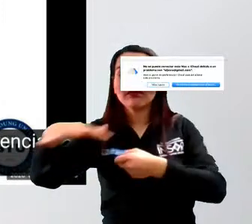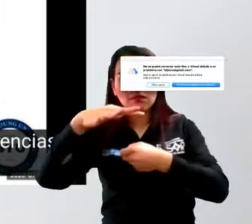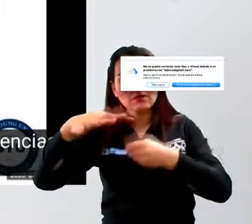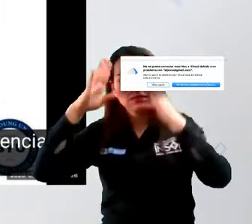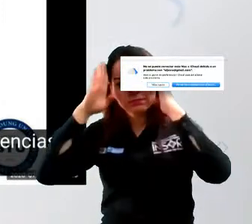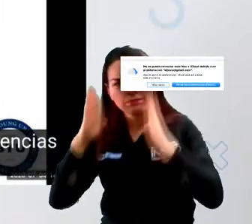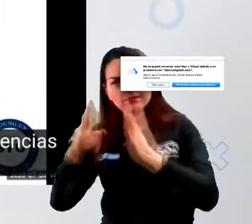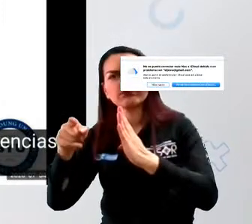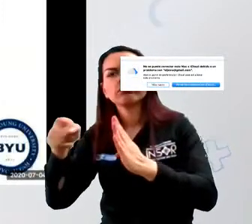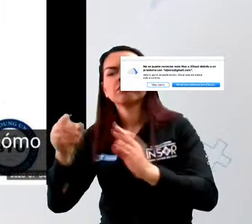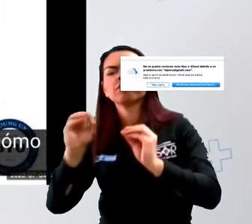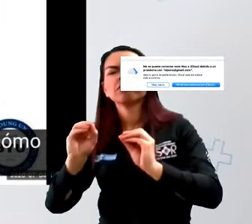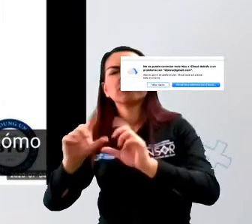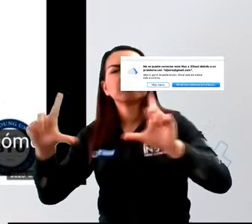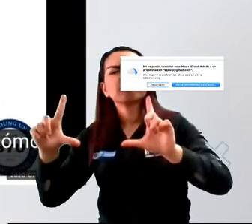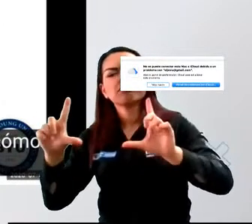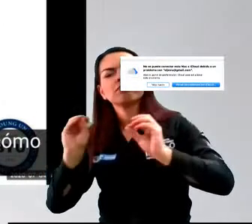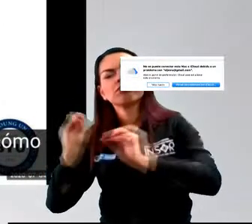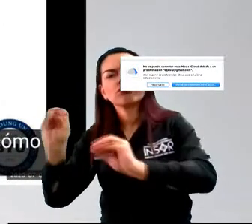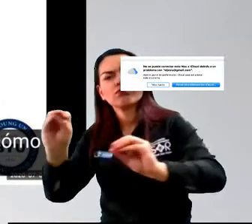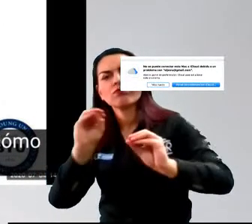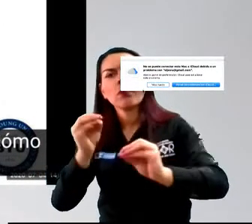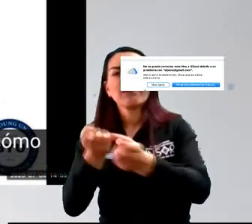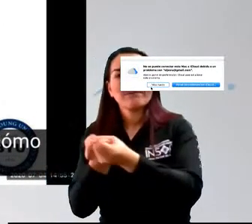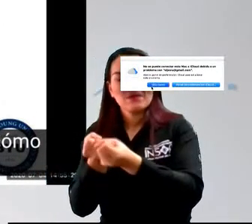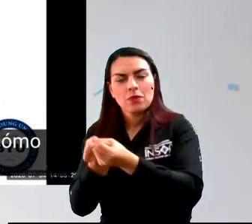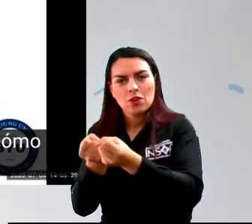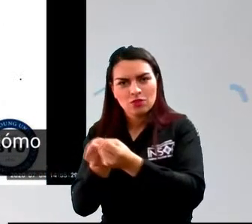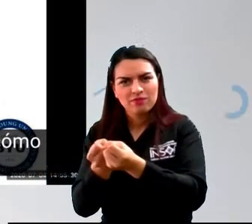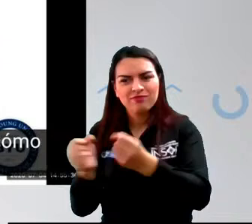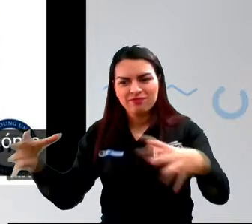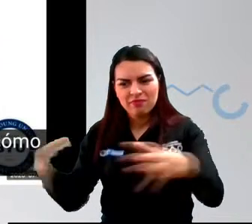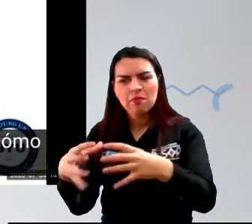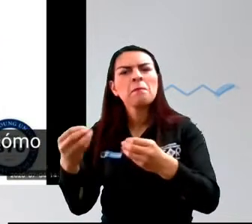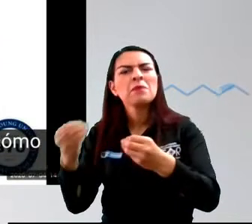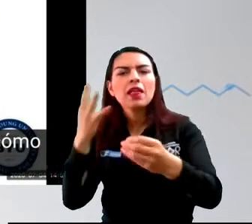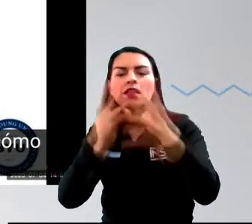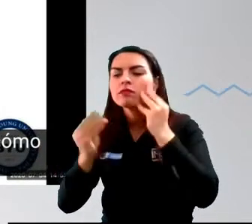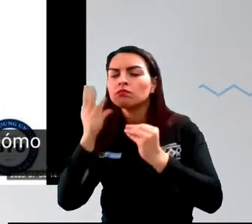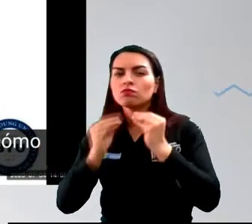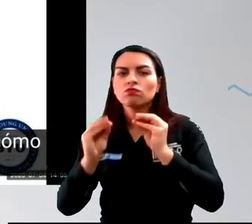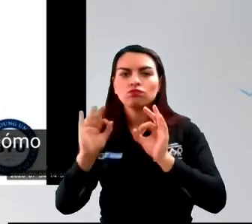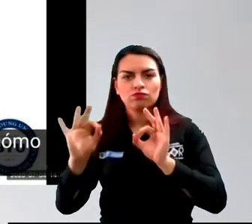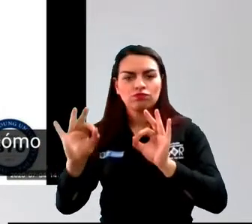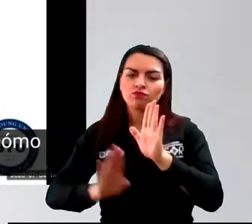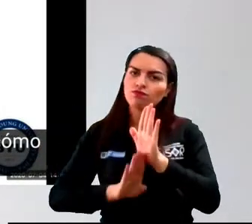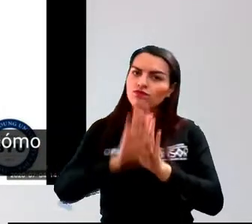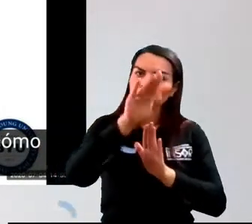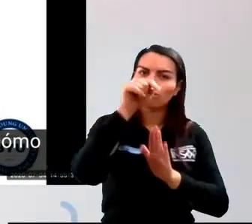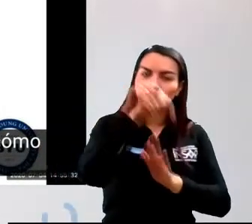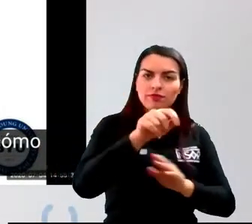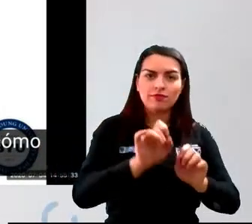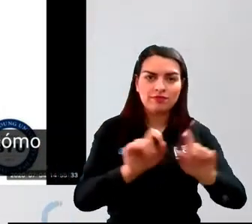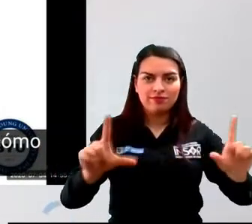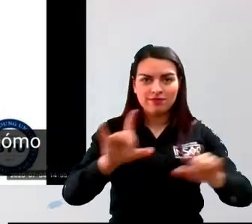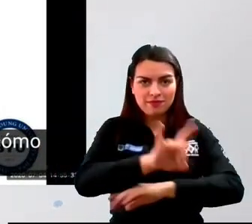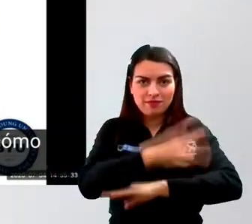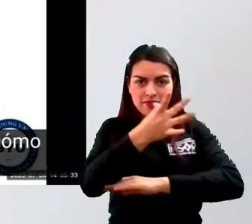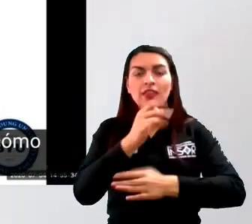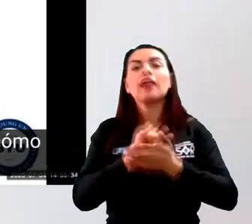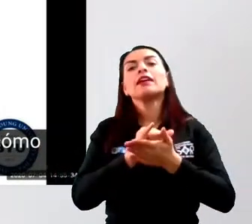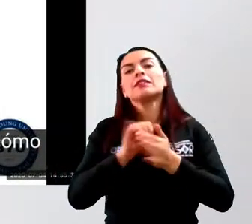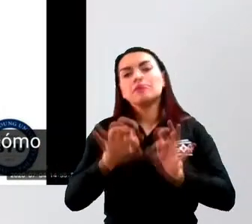construir comunidades personales del apoyo en todas las experiencias de aprendizaje. Por esto debemos pensar programáticamente y en las